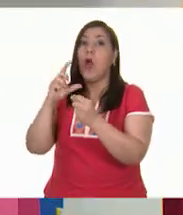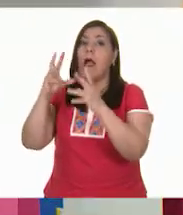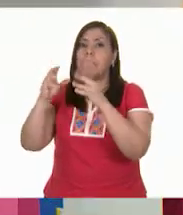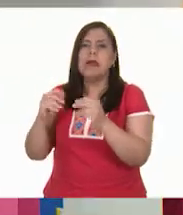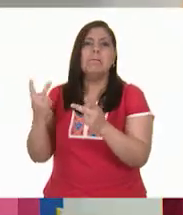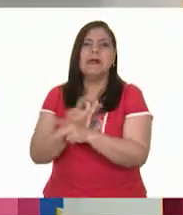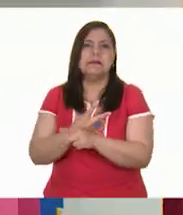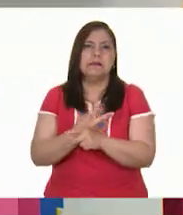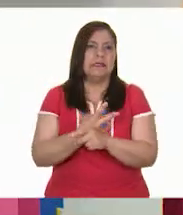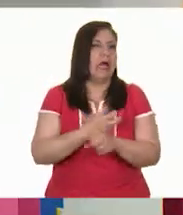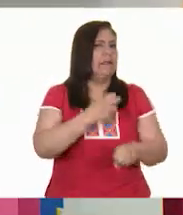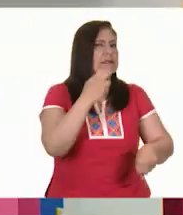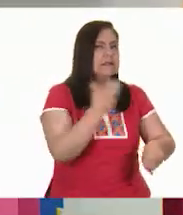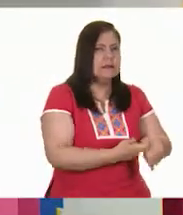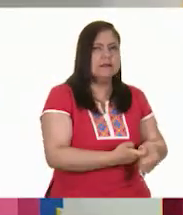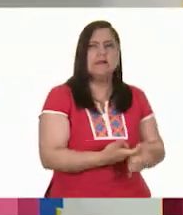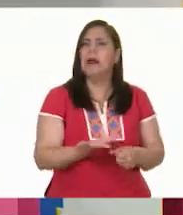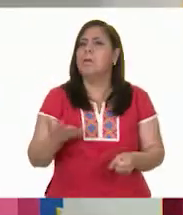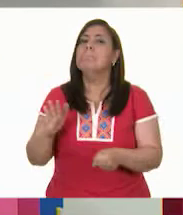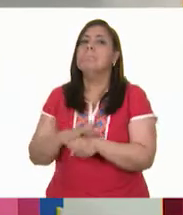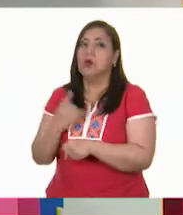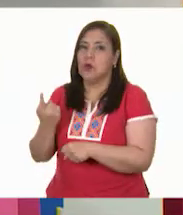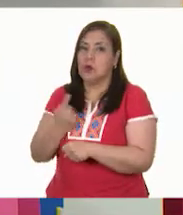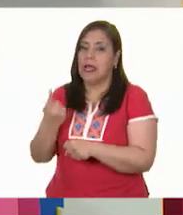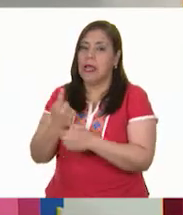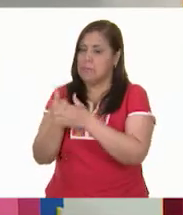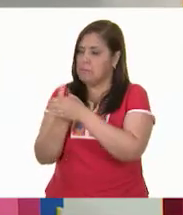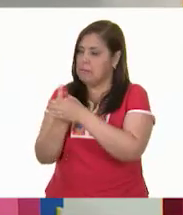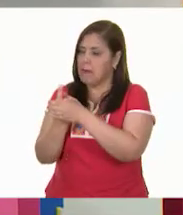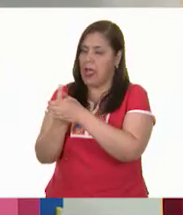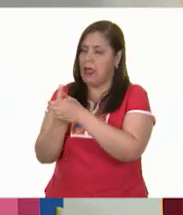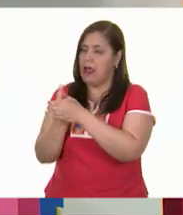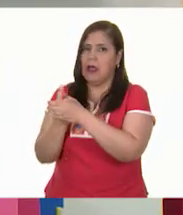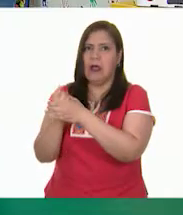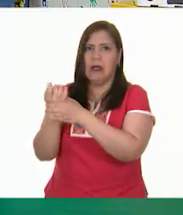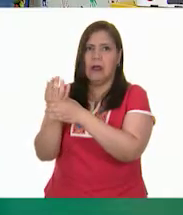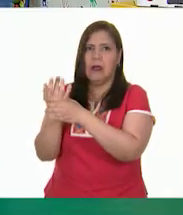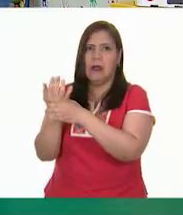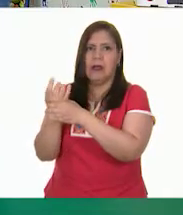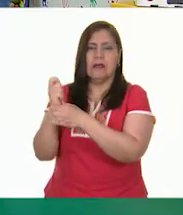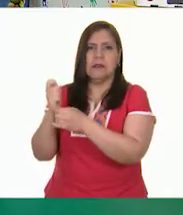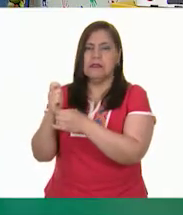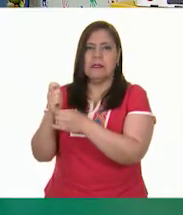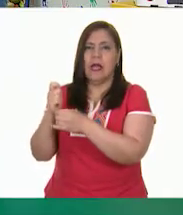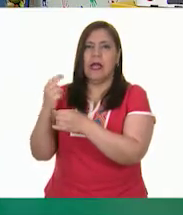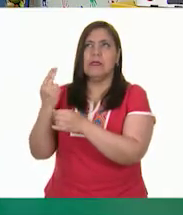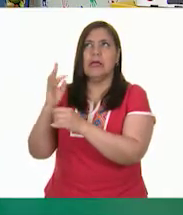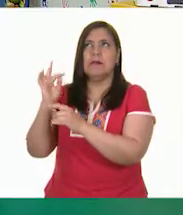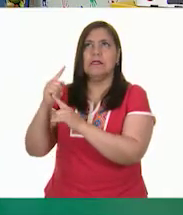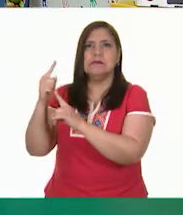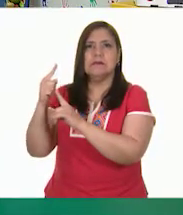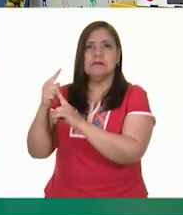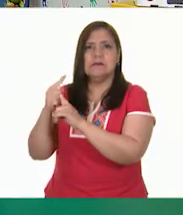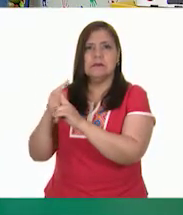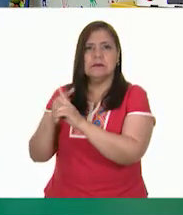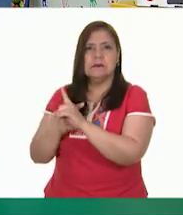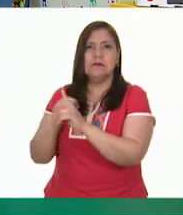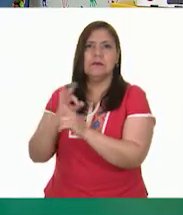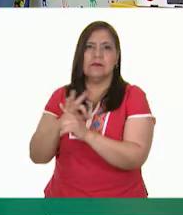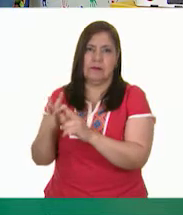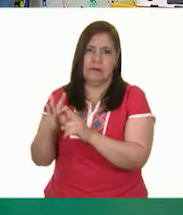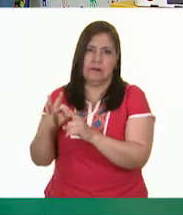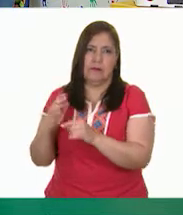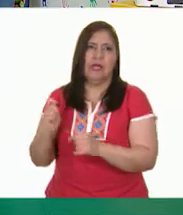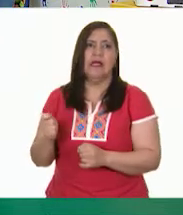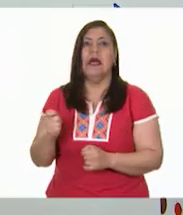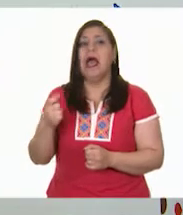Se endurece. ¿Pero qué estará pasando? Le estoy quitando el fuego, tal vez estoy disminuyendo su temperatura. Exactamente. Ahora,